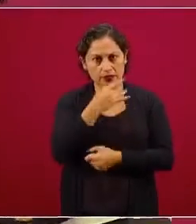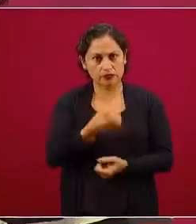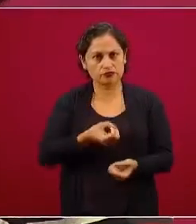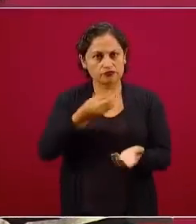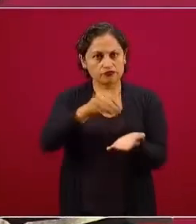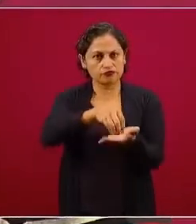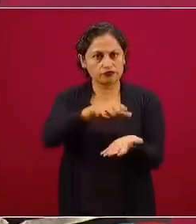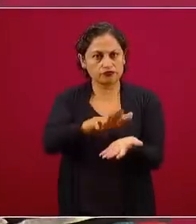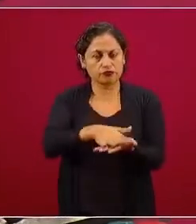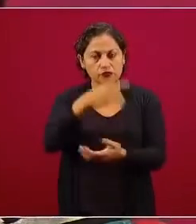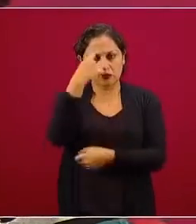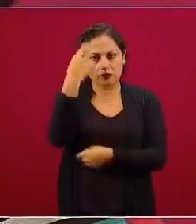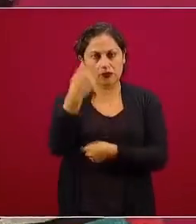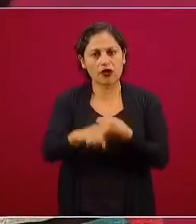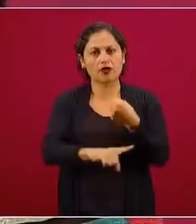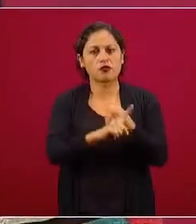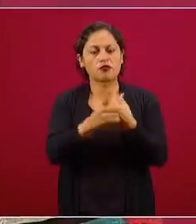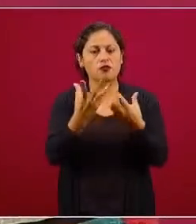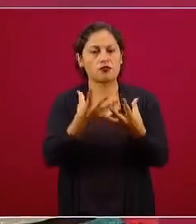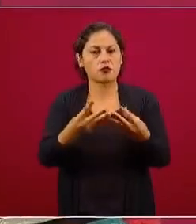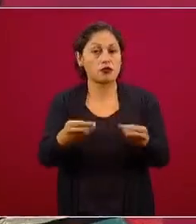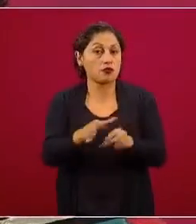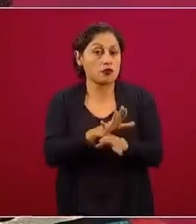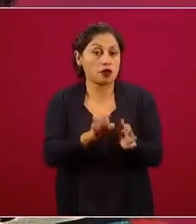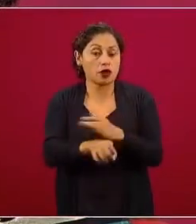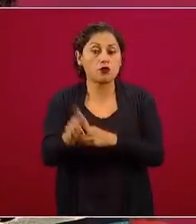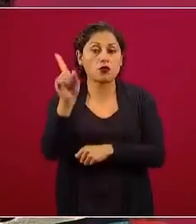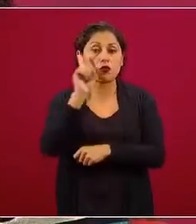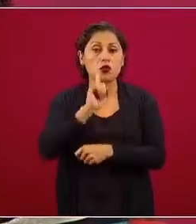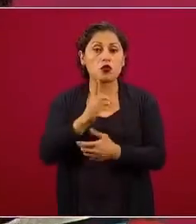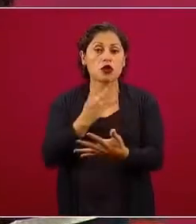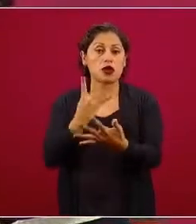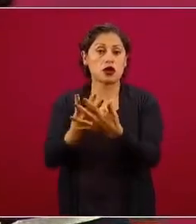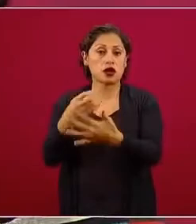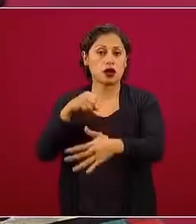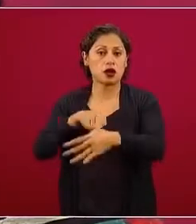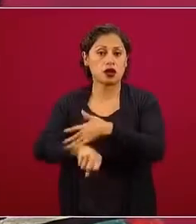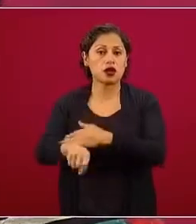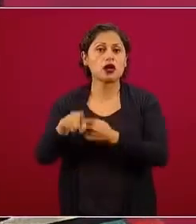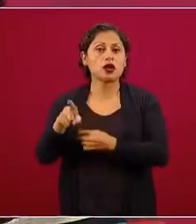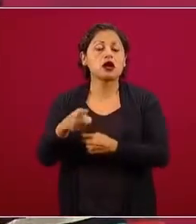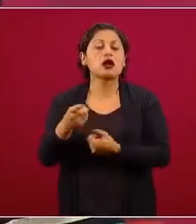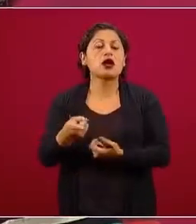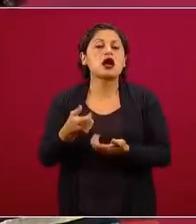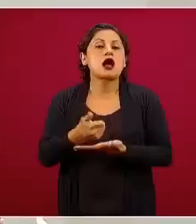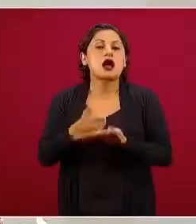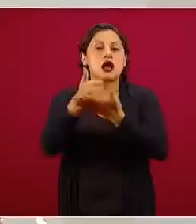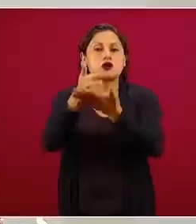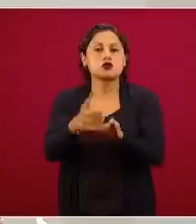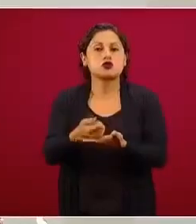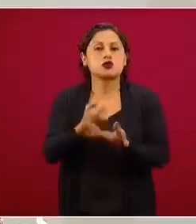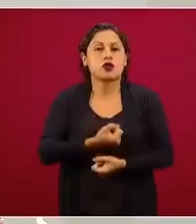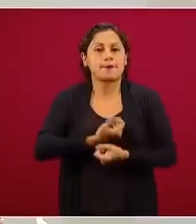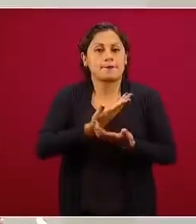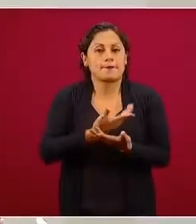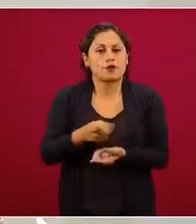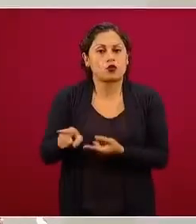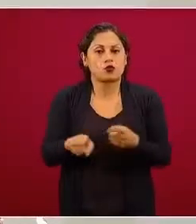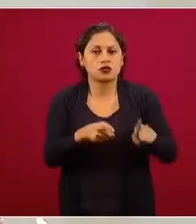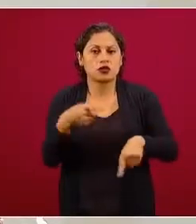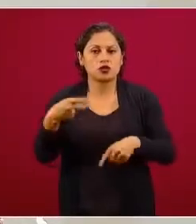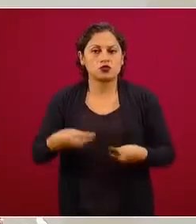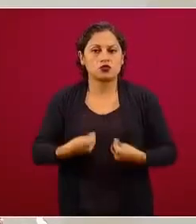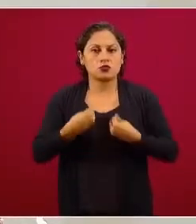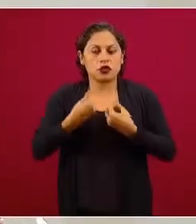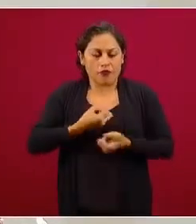solución. Por ejemplo, las mujeres que están en reclusión, a través de la música, la poesía y el teatro, expresan sus historias de vida.